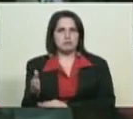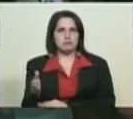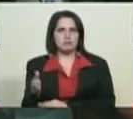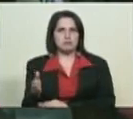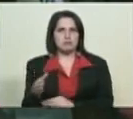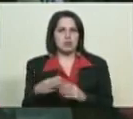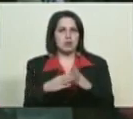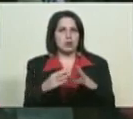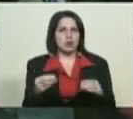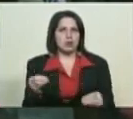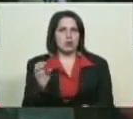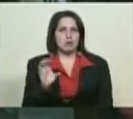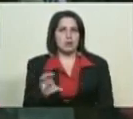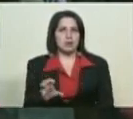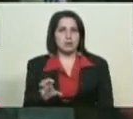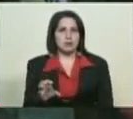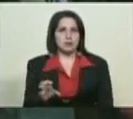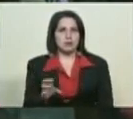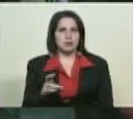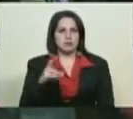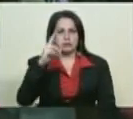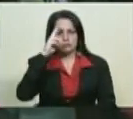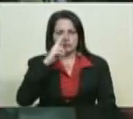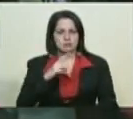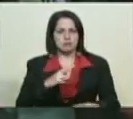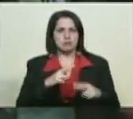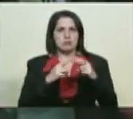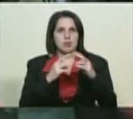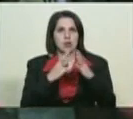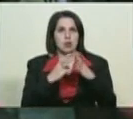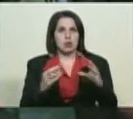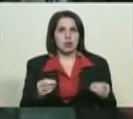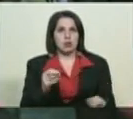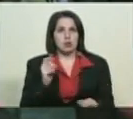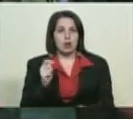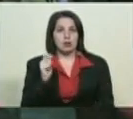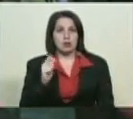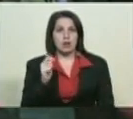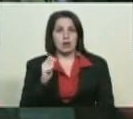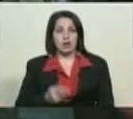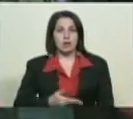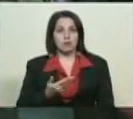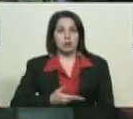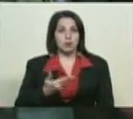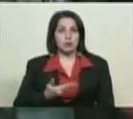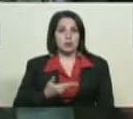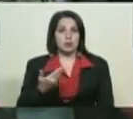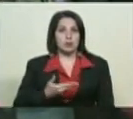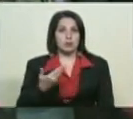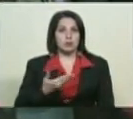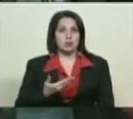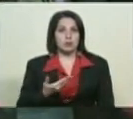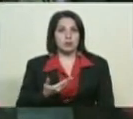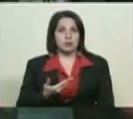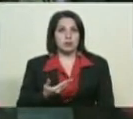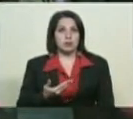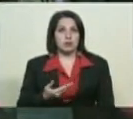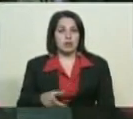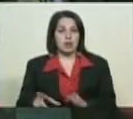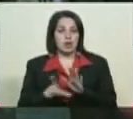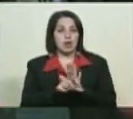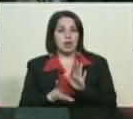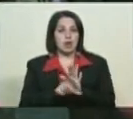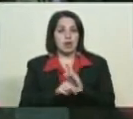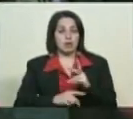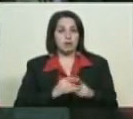por todo el país cumpliendo con las tareas específicas. Hemos dado cumplimiento a la Ley Orgánica de